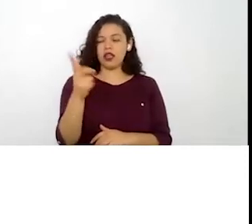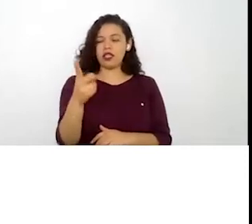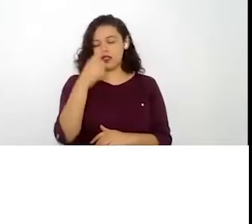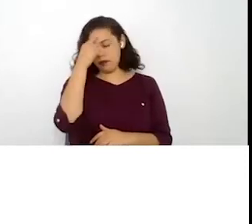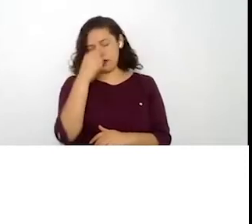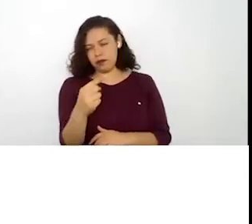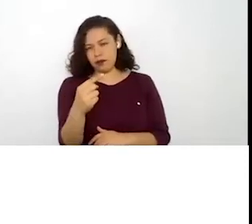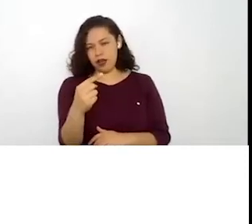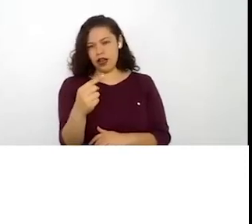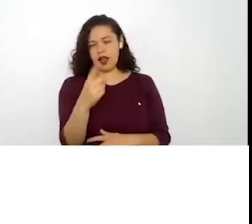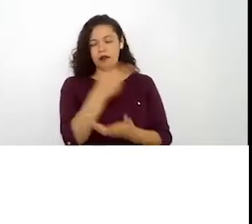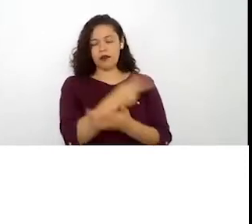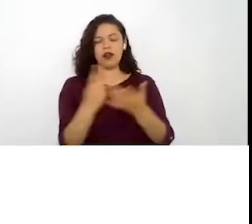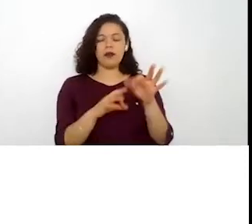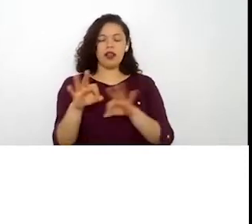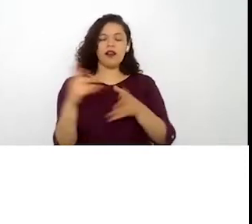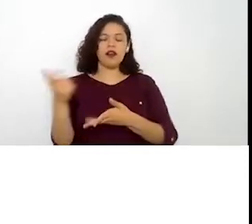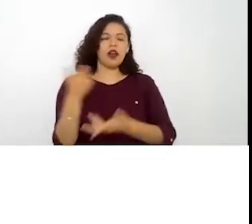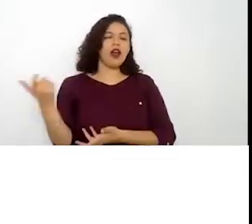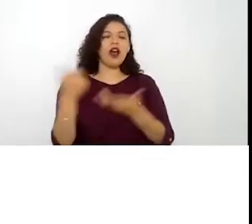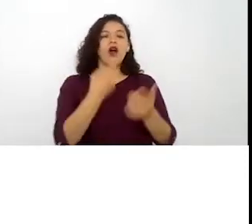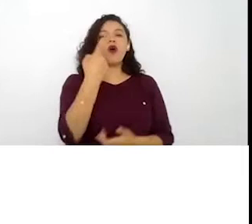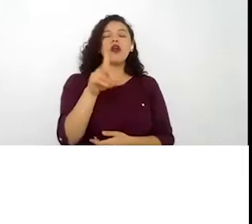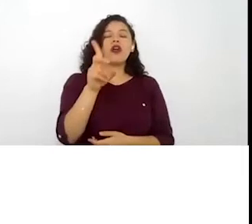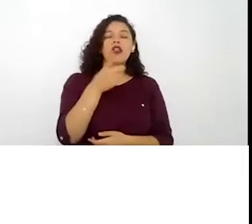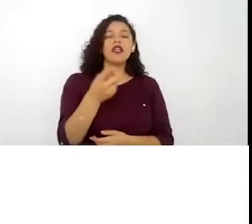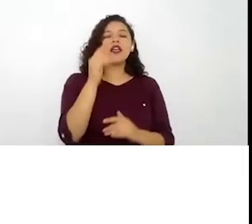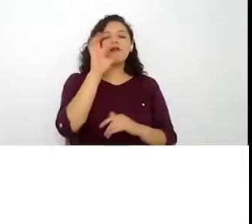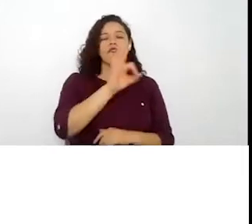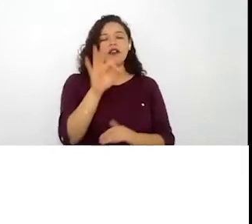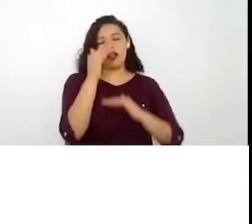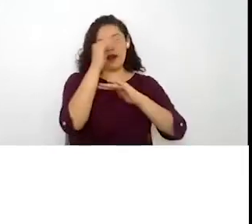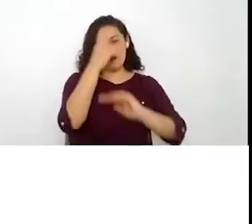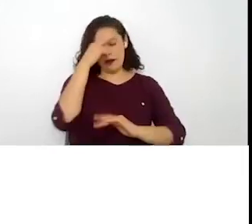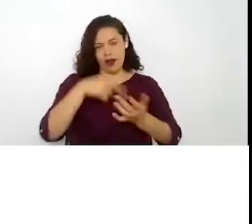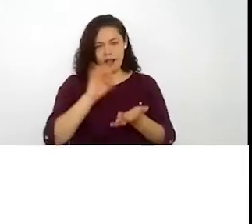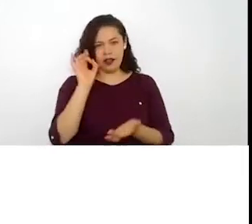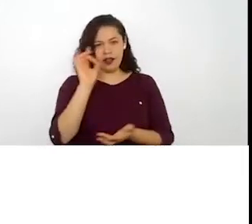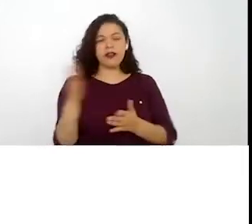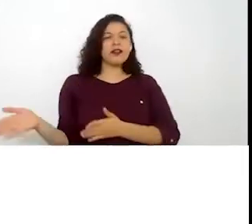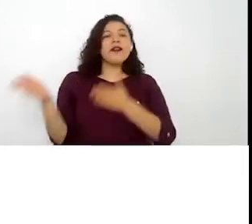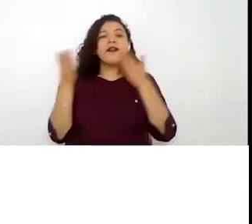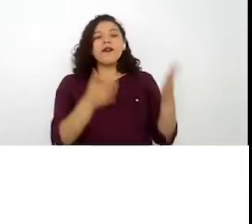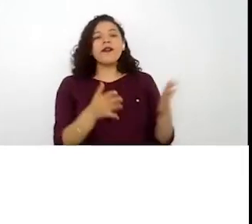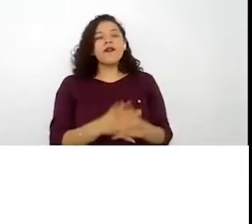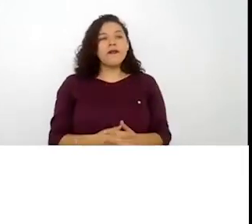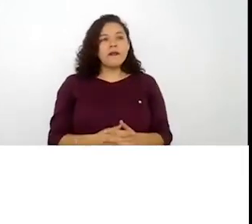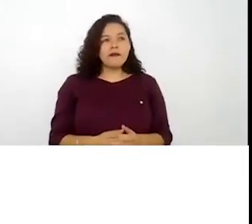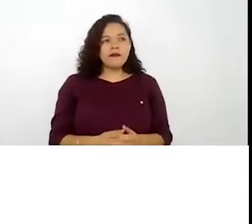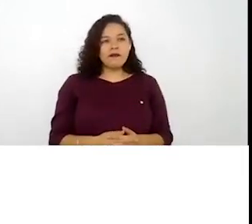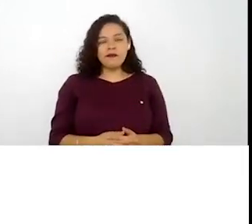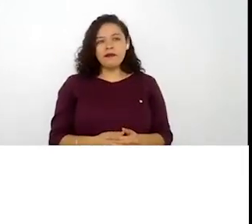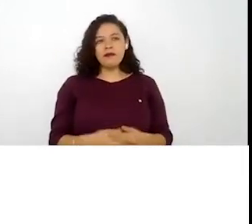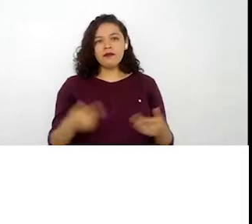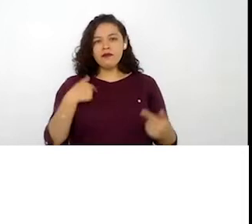programa de trabajo y presupuesto y pues a continuación les voy a dejar la voy a dejar